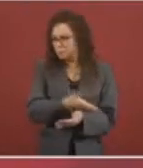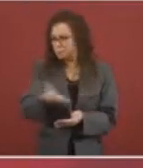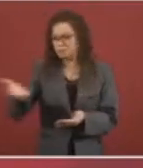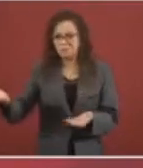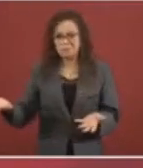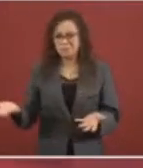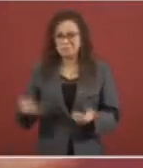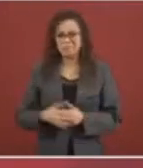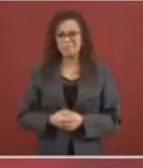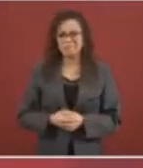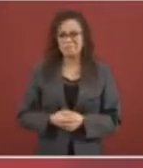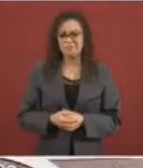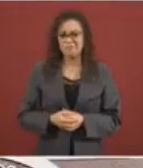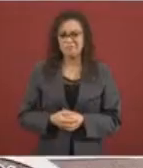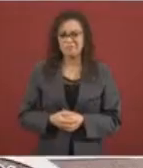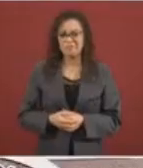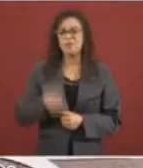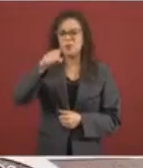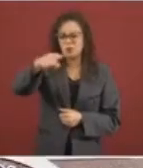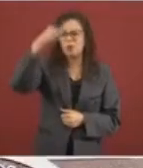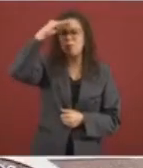que imagínense cómo estaba el gobierno.